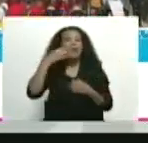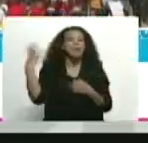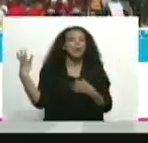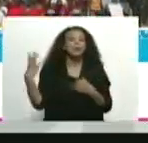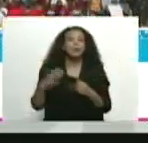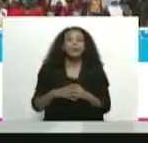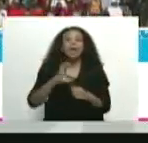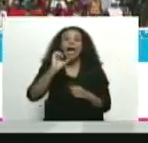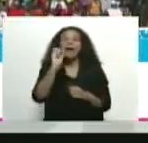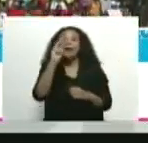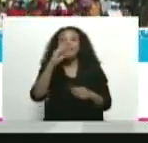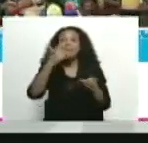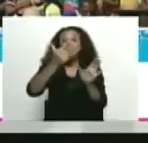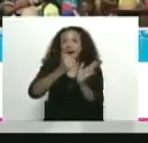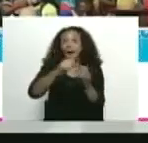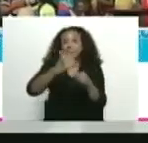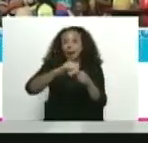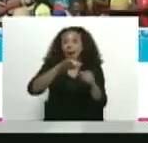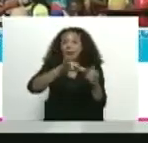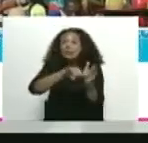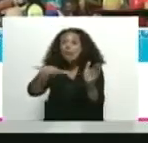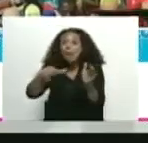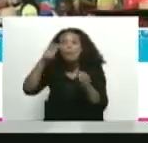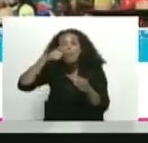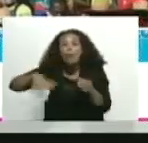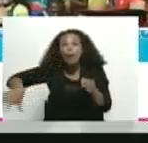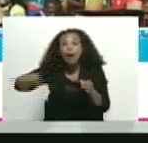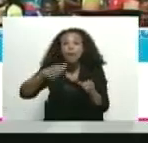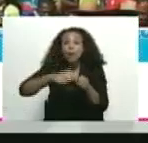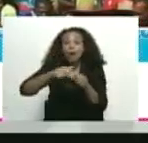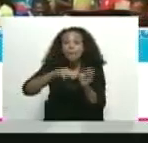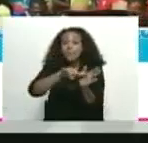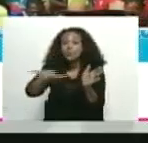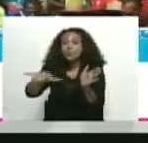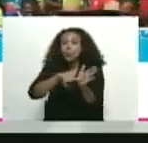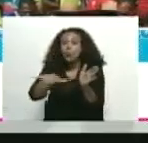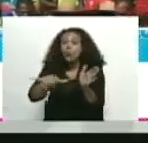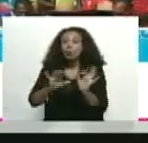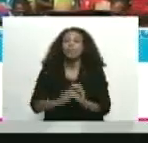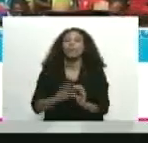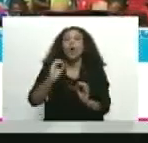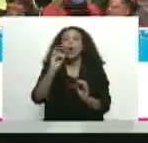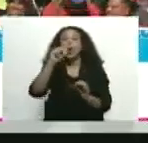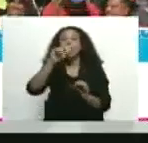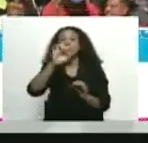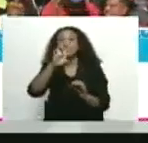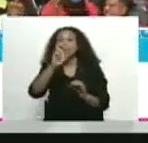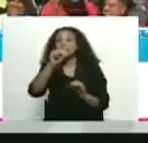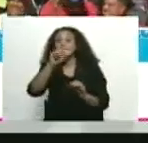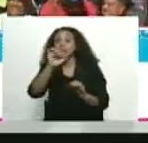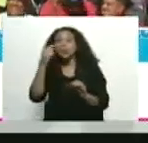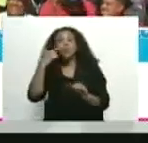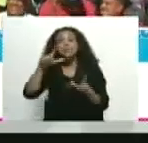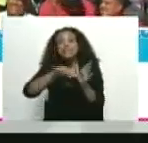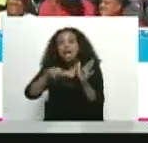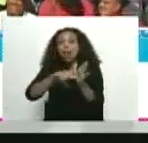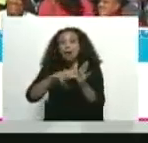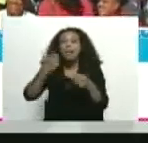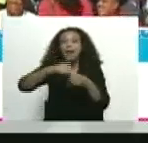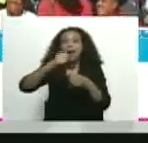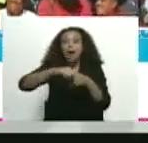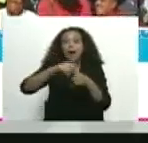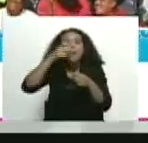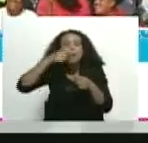de Cabima, ¿ah? La gente de La Concepción, allá en La Concepción, mi saludo a toda la gente de La Concepción,